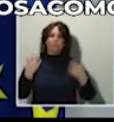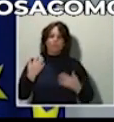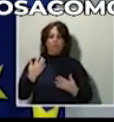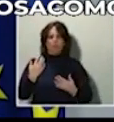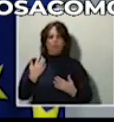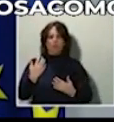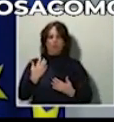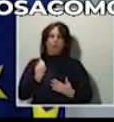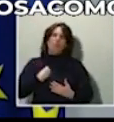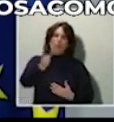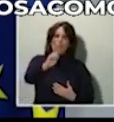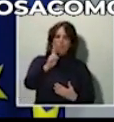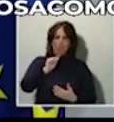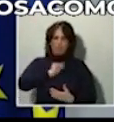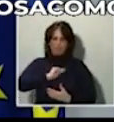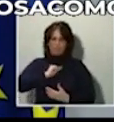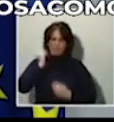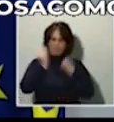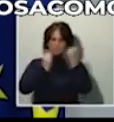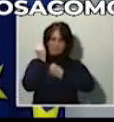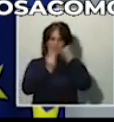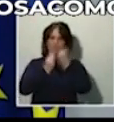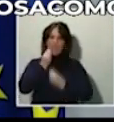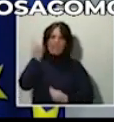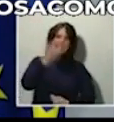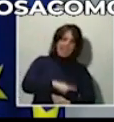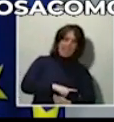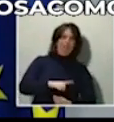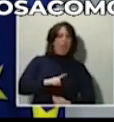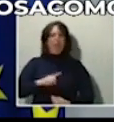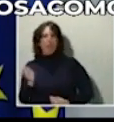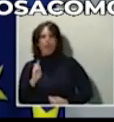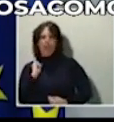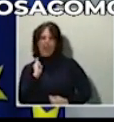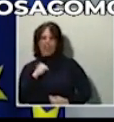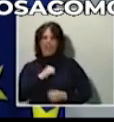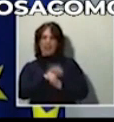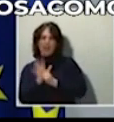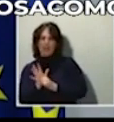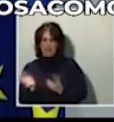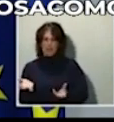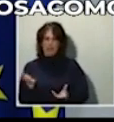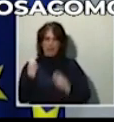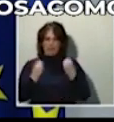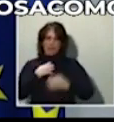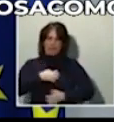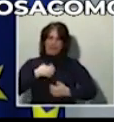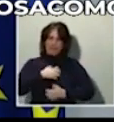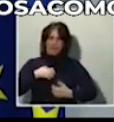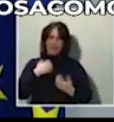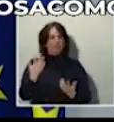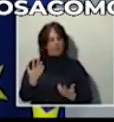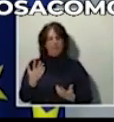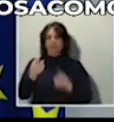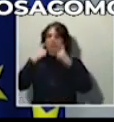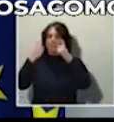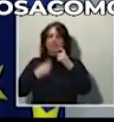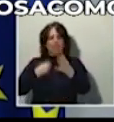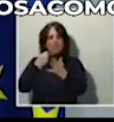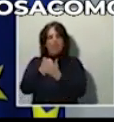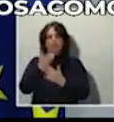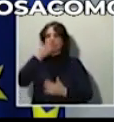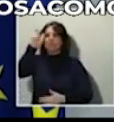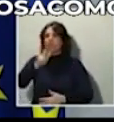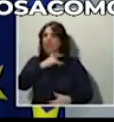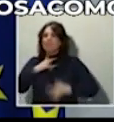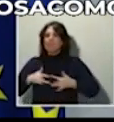8.000. Están hablando aquí desde Boston, este es el chat, el programa donde están entrando ciudadanos y ciudadanas nuestras. Aquí tengo a alguien que habla